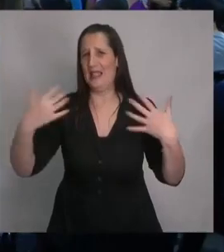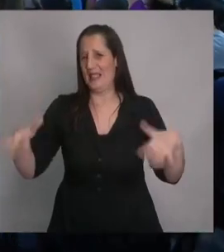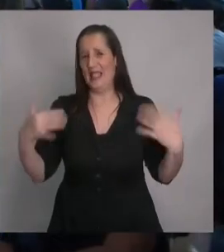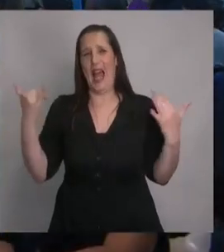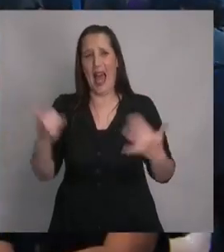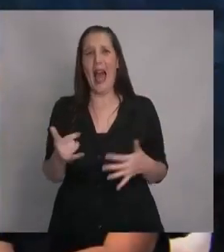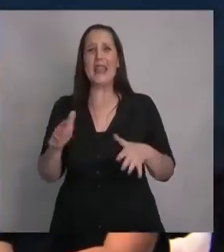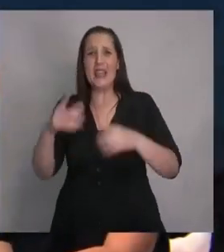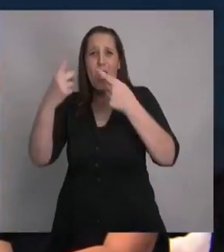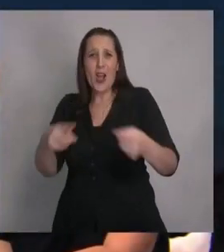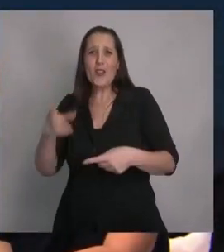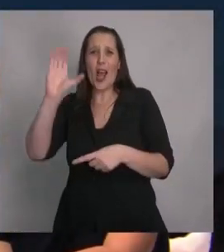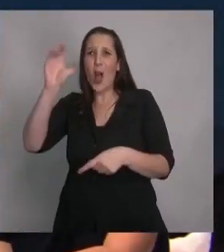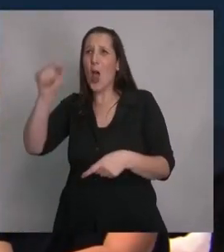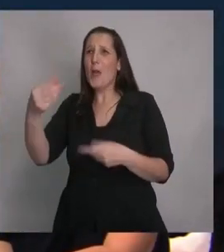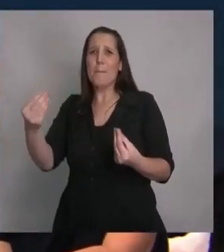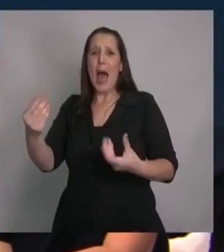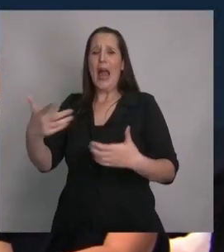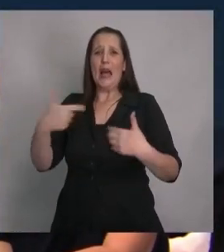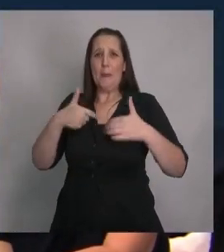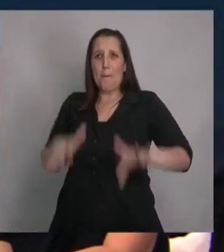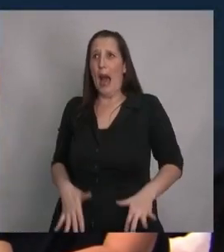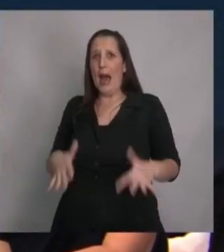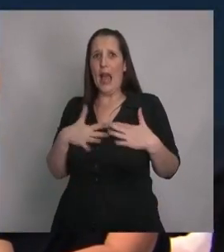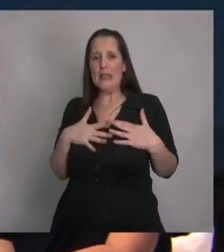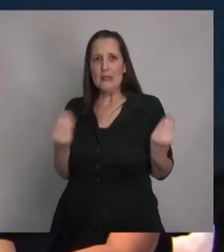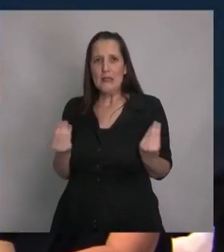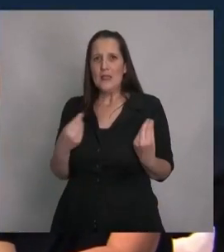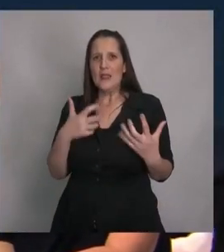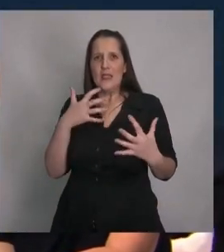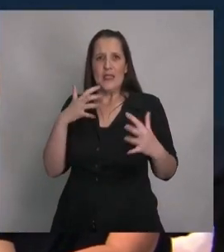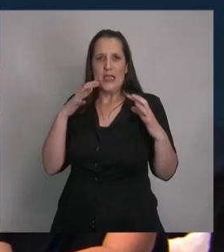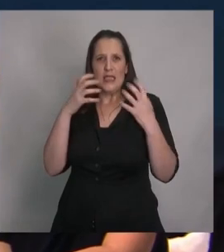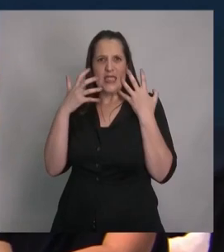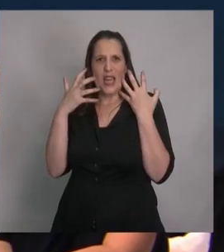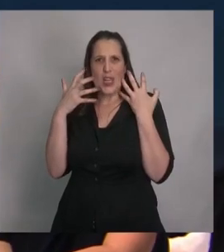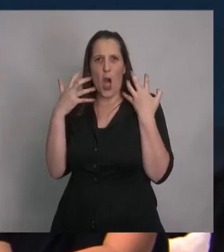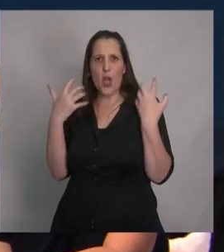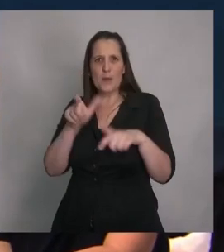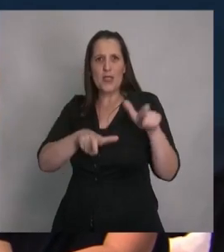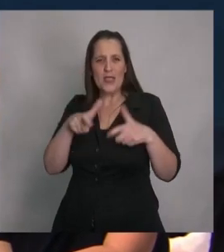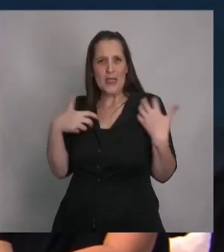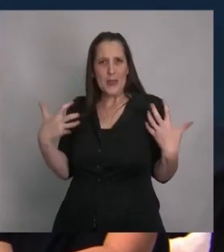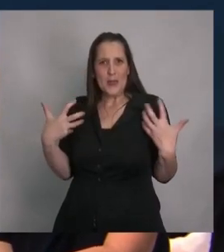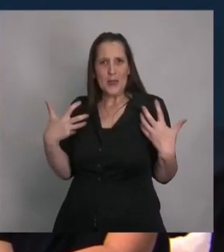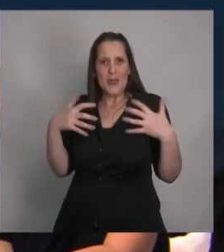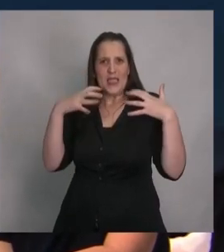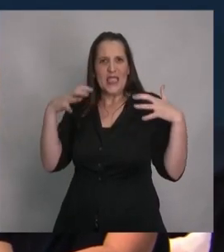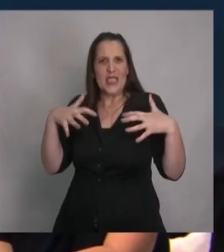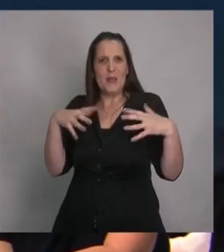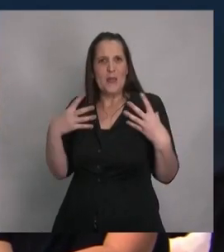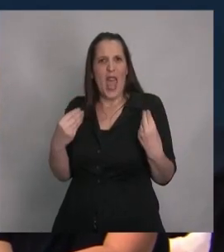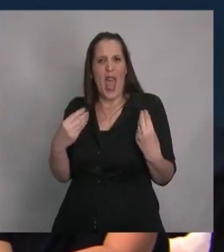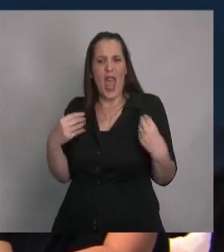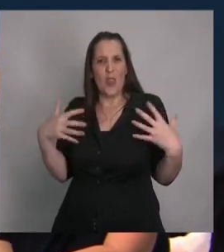la inacción que trae la violencia y el terror, en una especie de poder que se construye a partir